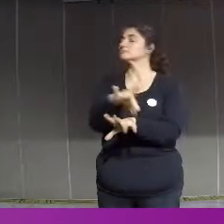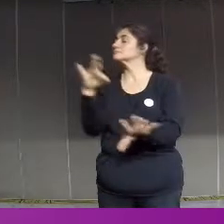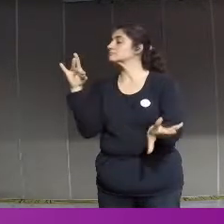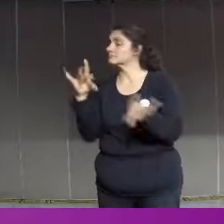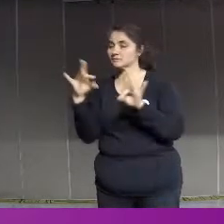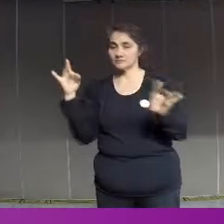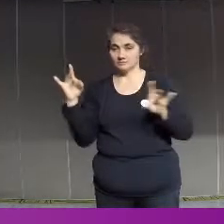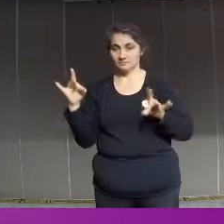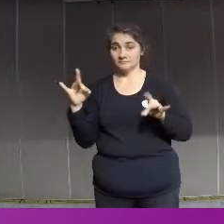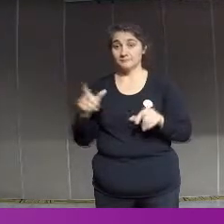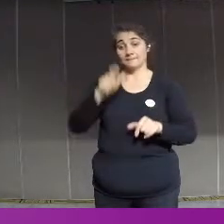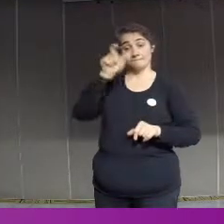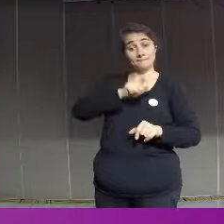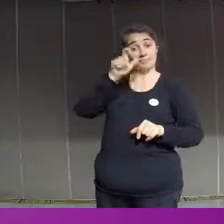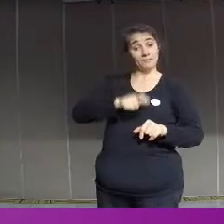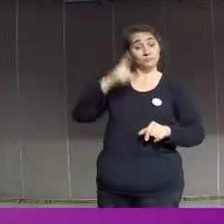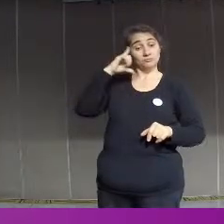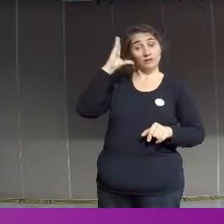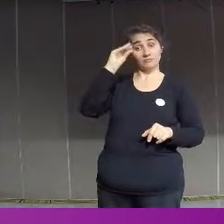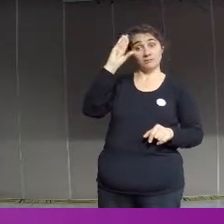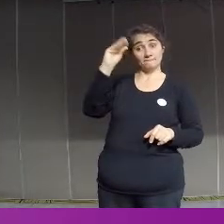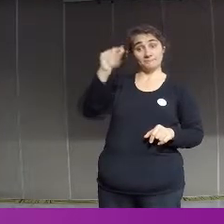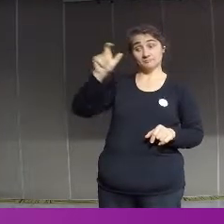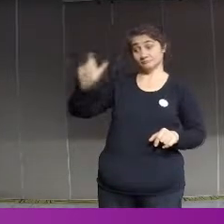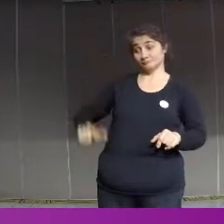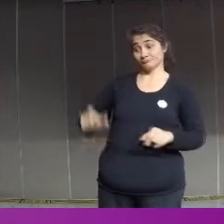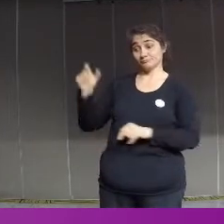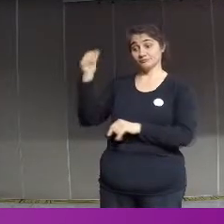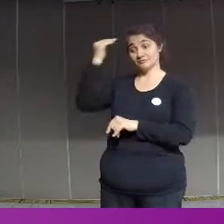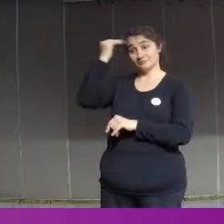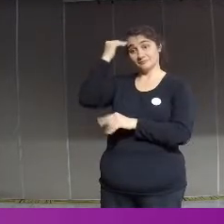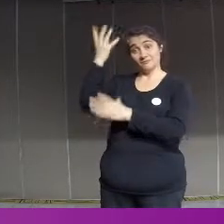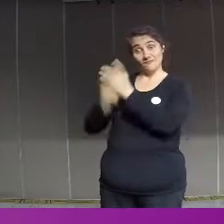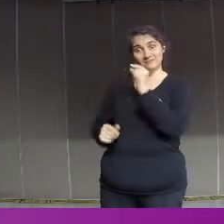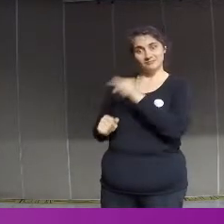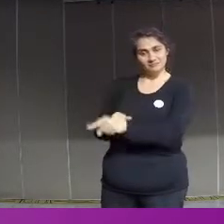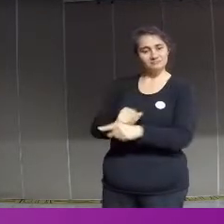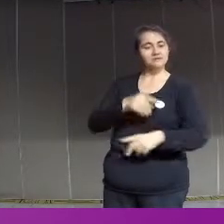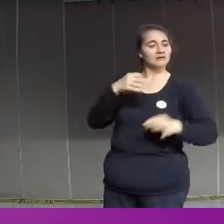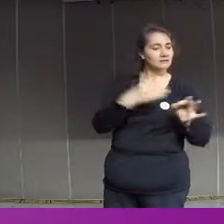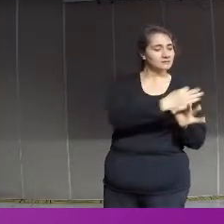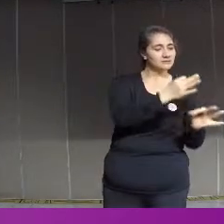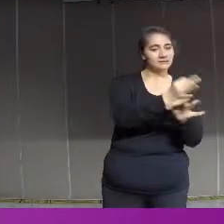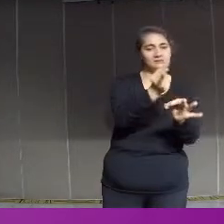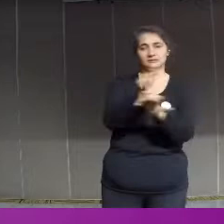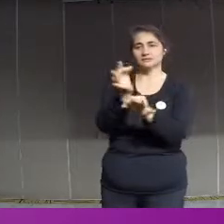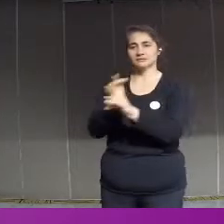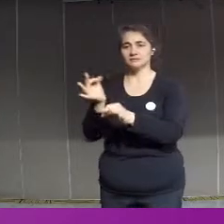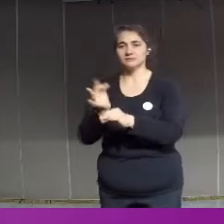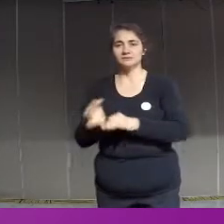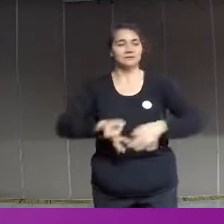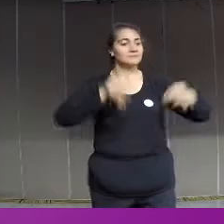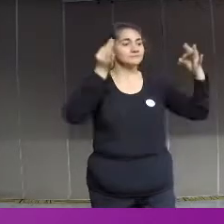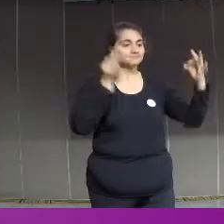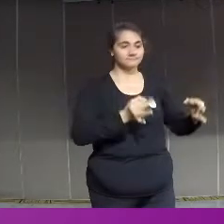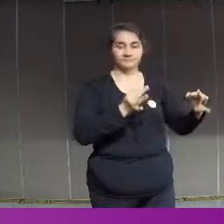personas que están trabajando con un concurrente es la base para lograr una alimentación segura y eficaz. Y trabajar en